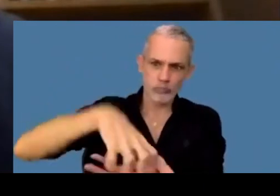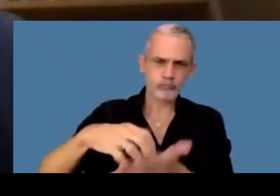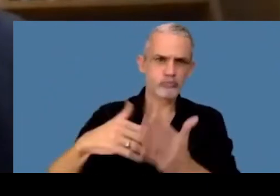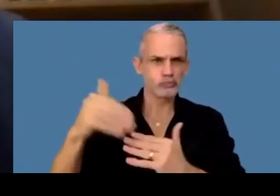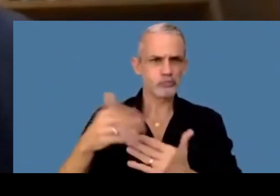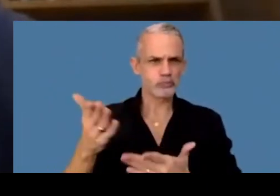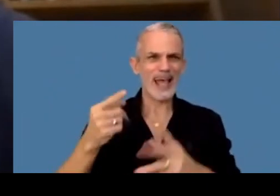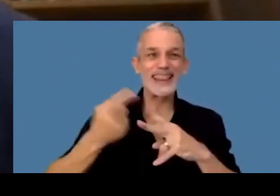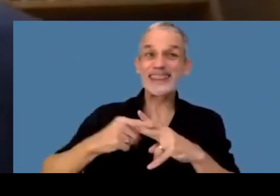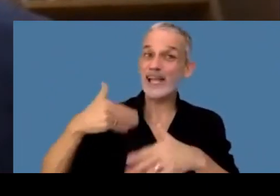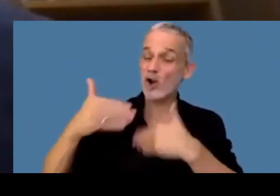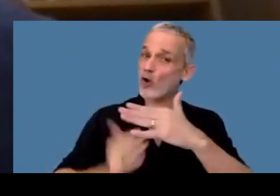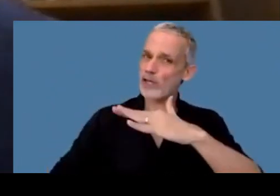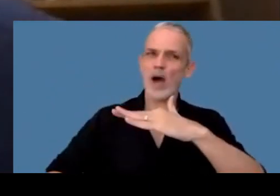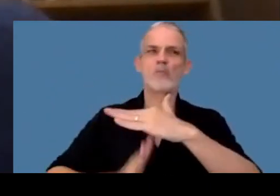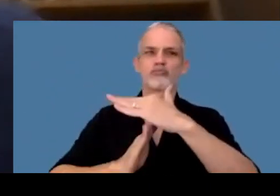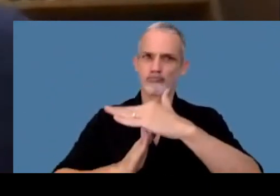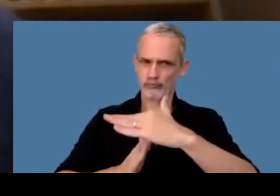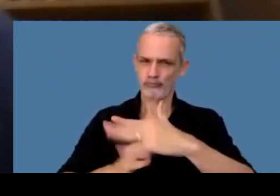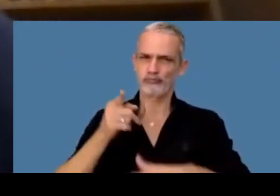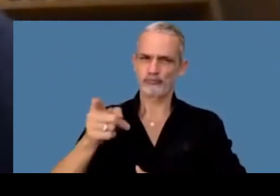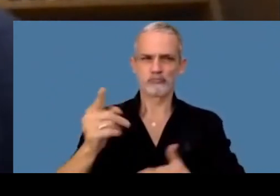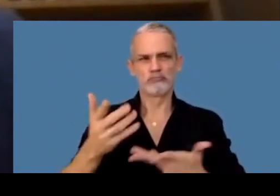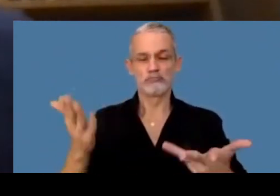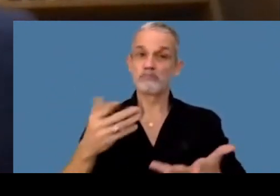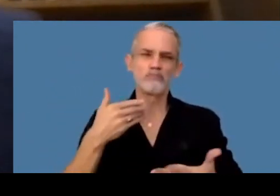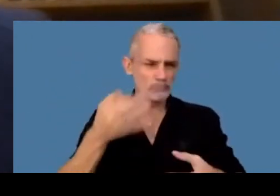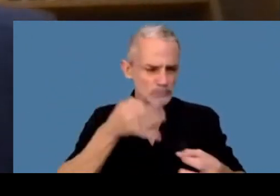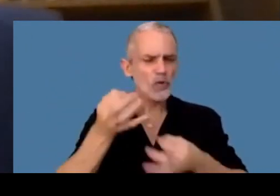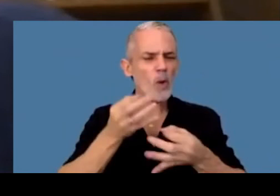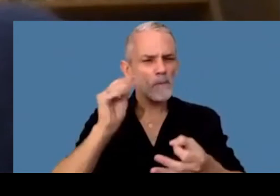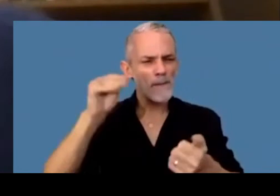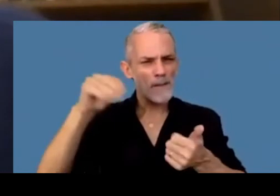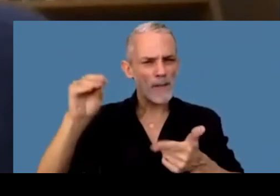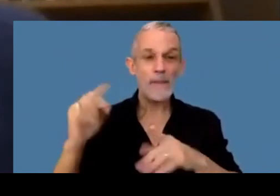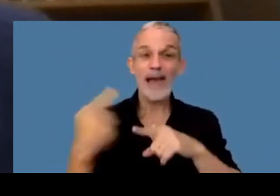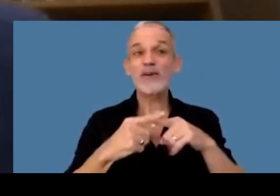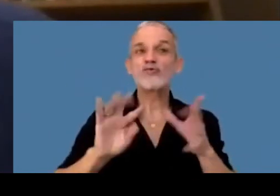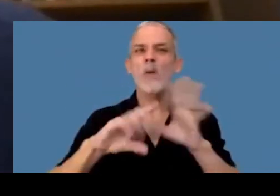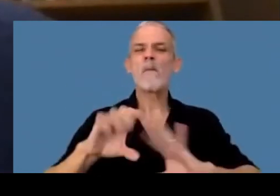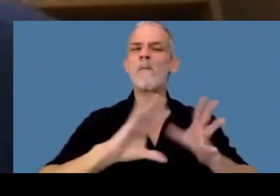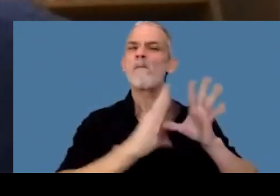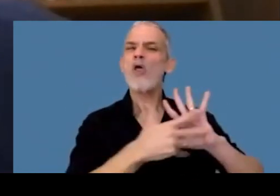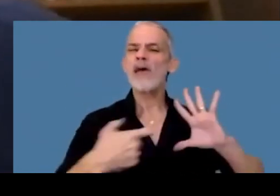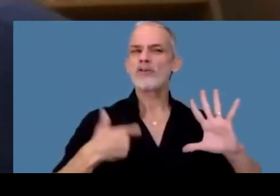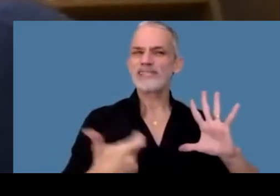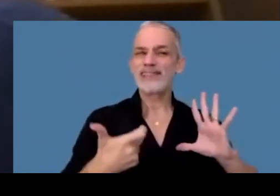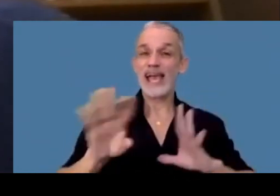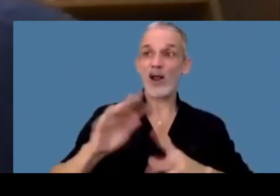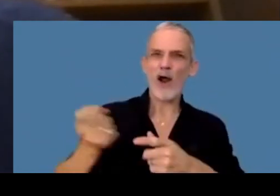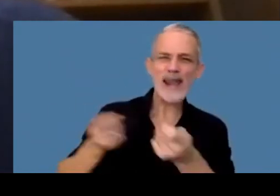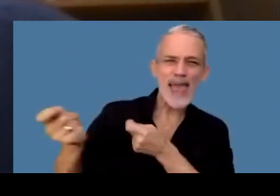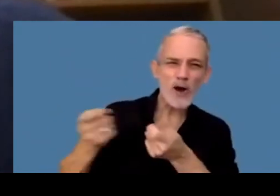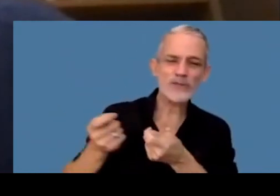tecnológica central. Por eso vamos a seguir charlando de esto, y la discusión de un modelo sindical y de un modelo negocial no se puede